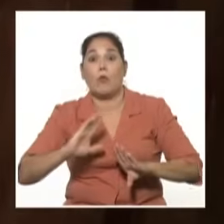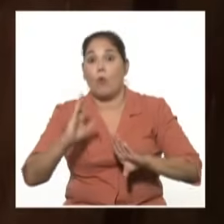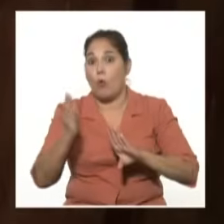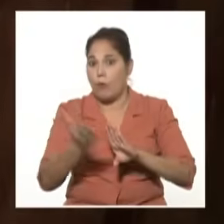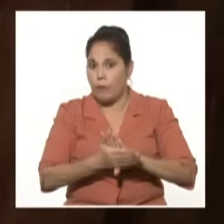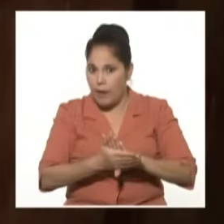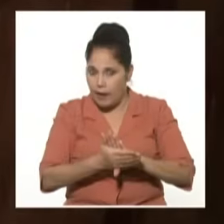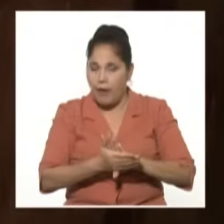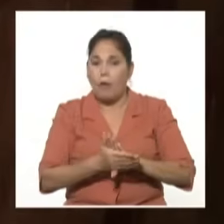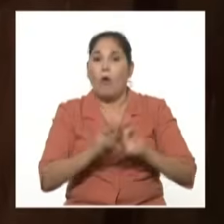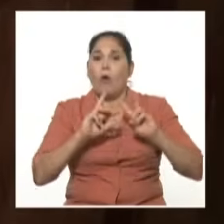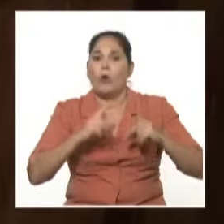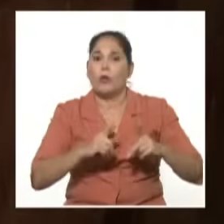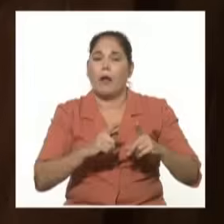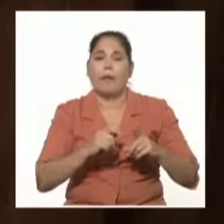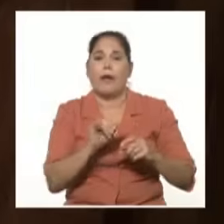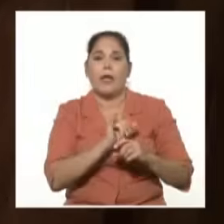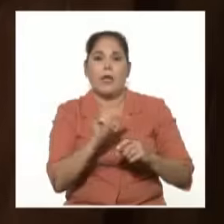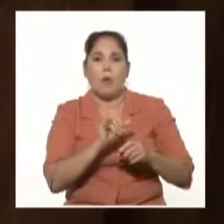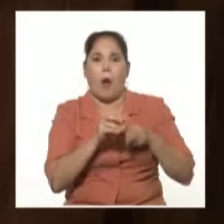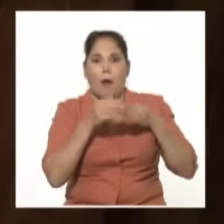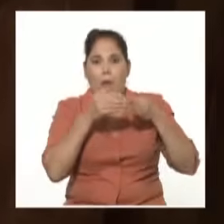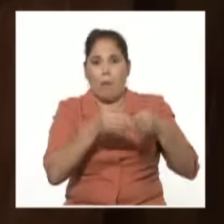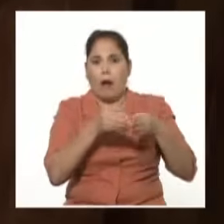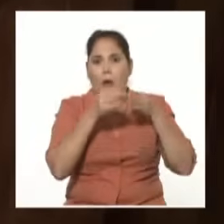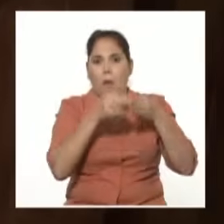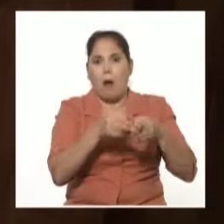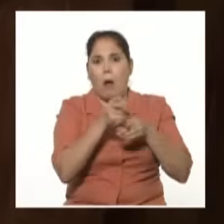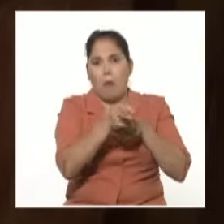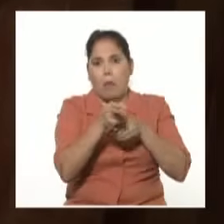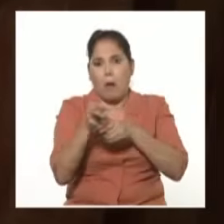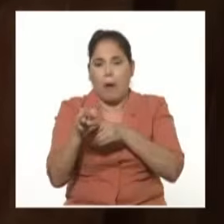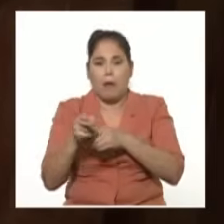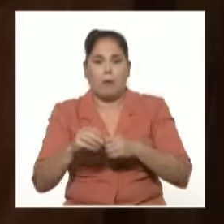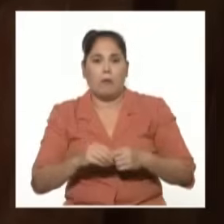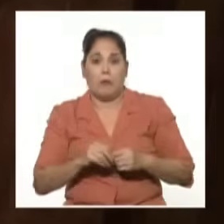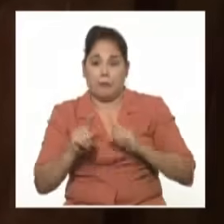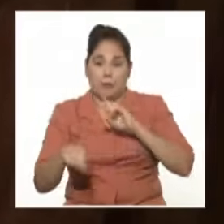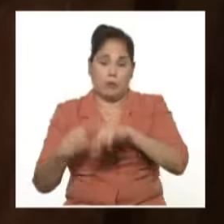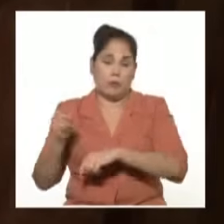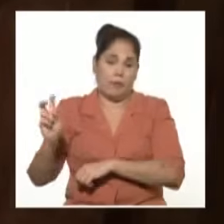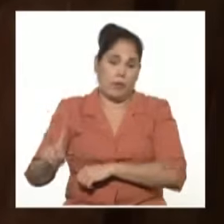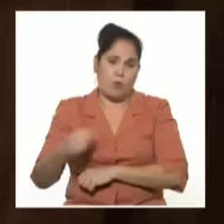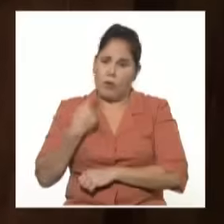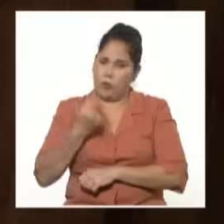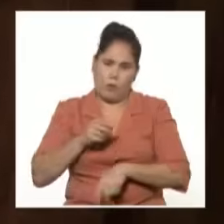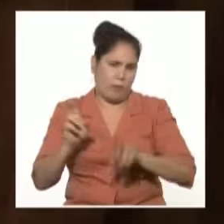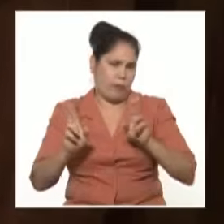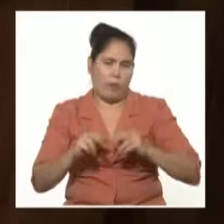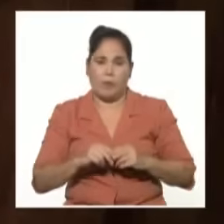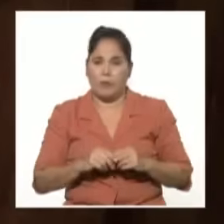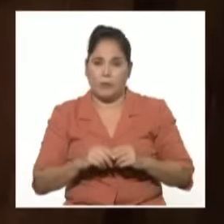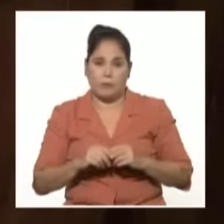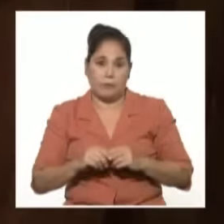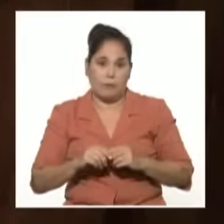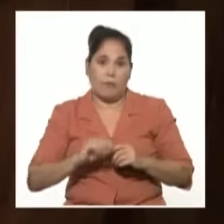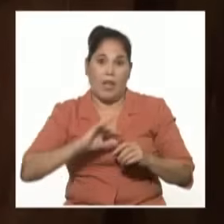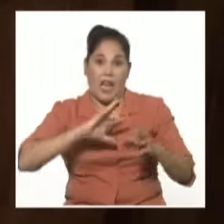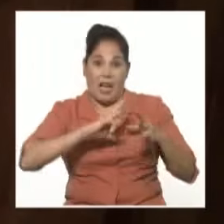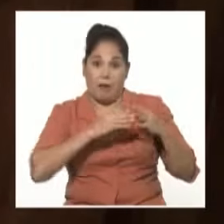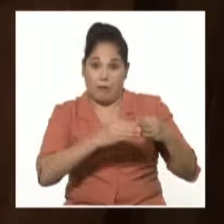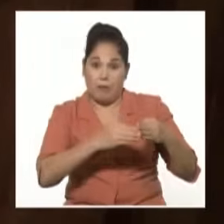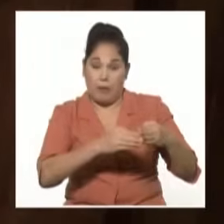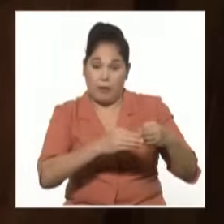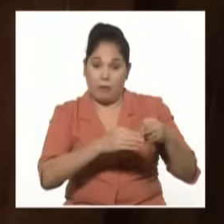este regreso a la política de las cañoneras, esta diplomacia amenazante, este escandaloso robo, uno